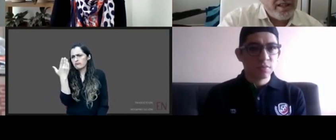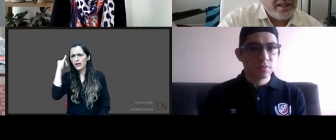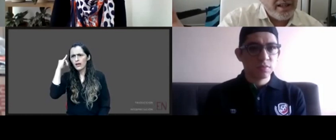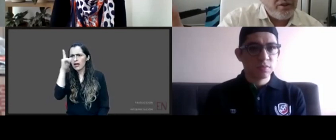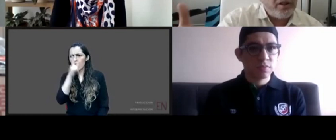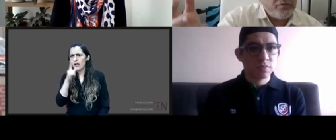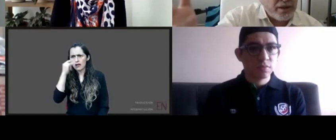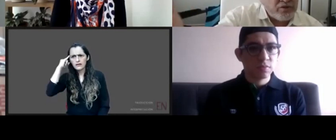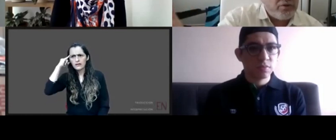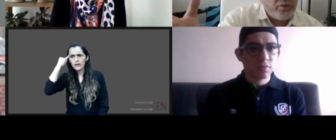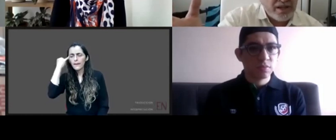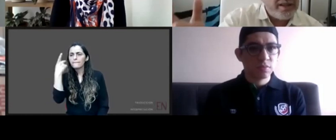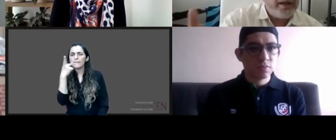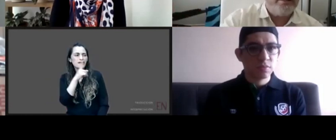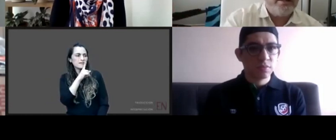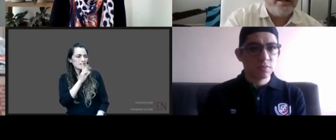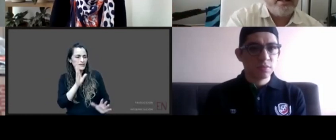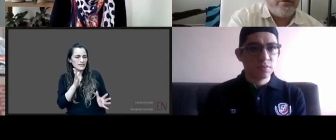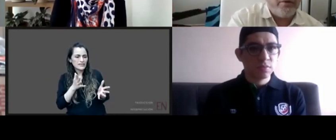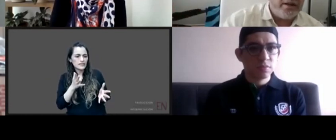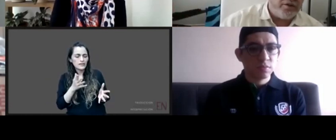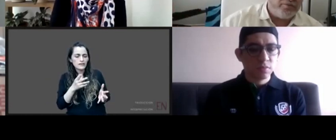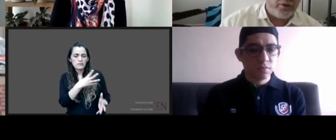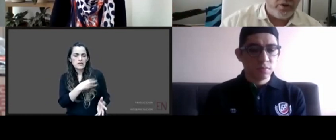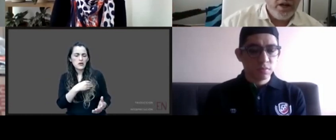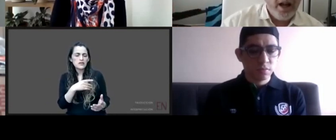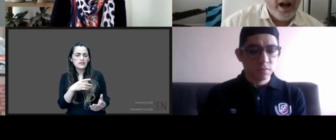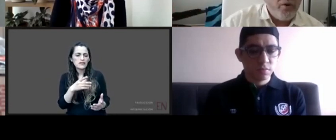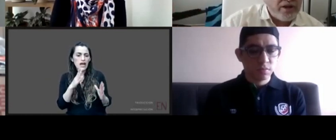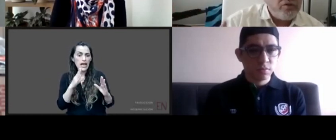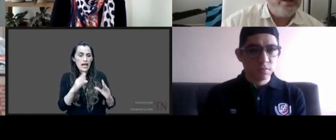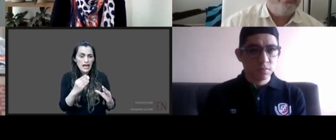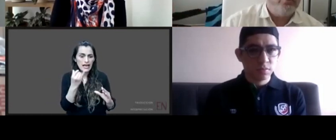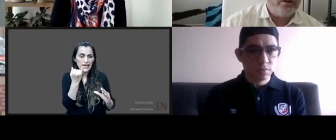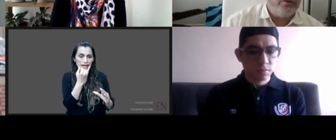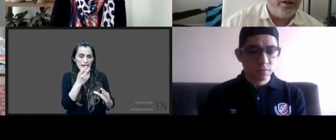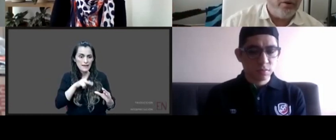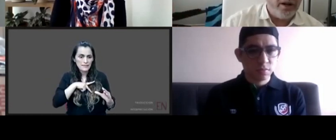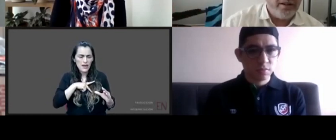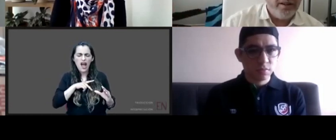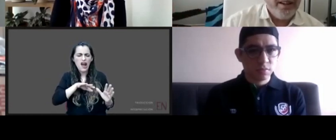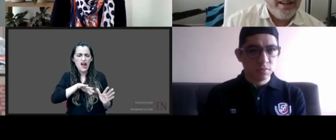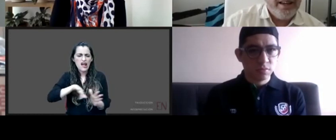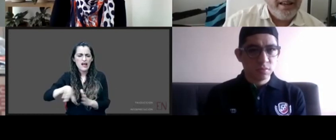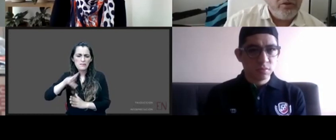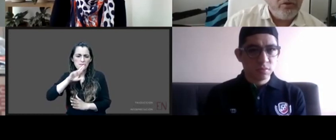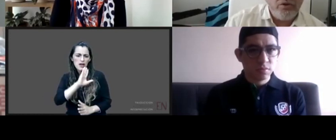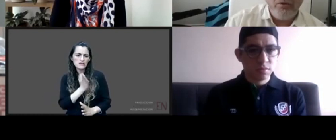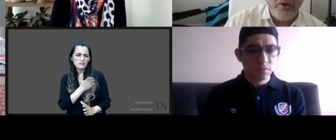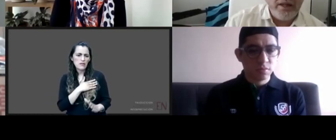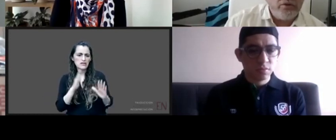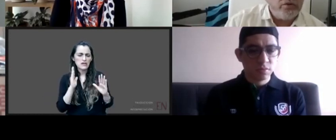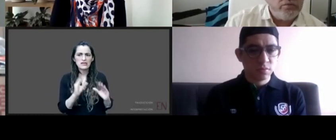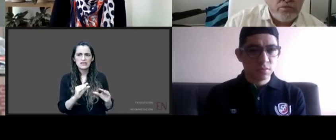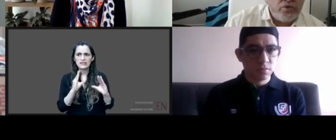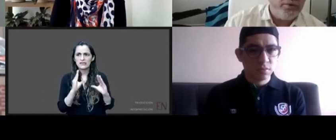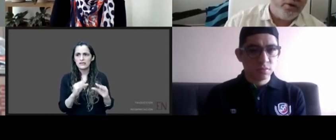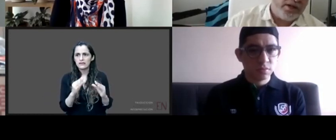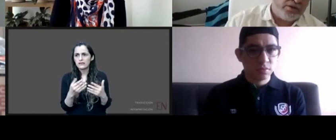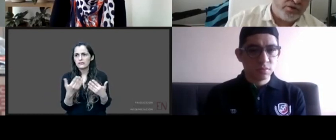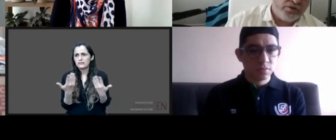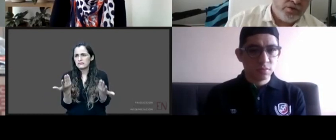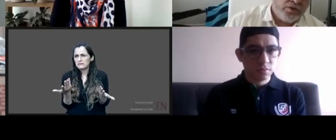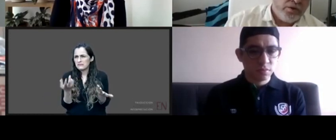que se dirijan a ellos en español porque quieren que dejen de hablar el español, aunque lo siguen usando en el hogar. Estos son conflictos